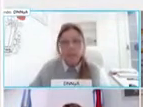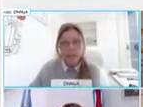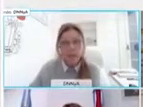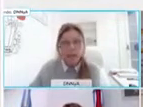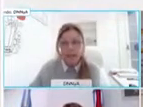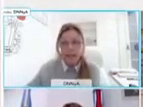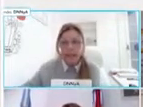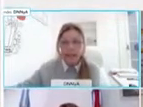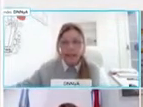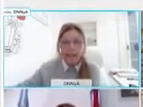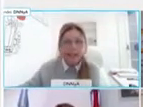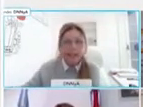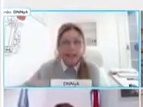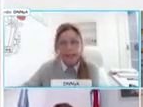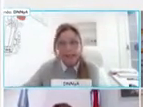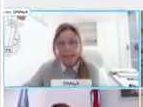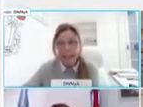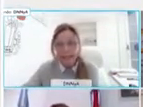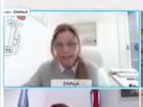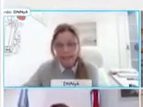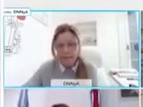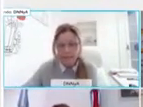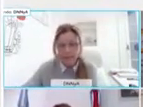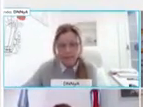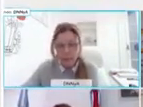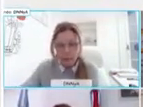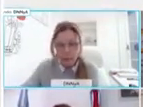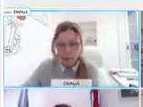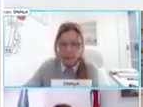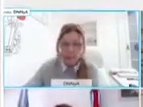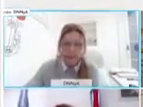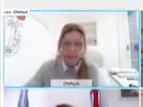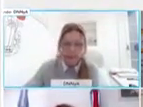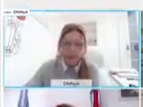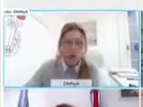increíblemente invisibles en la agenda de las infancias y las juventudes.